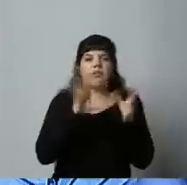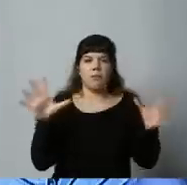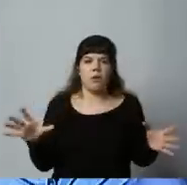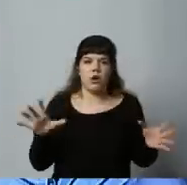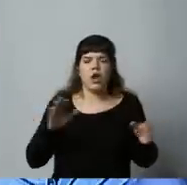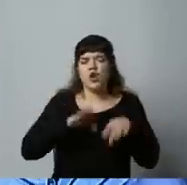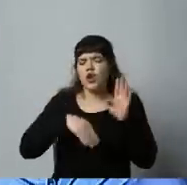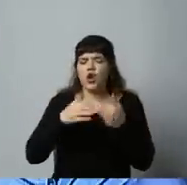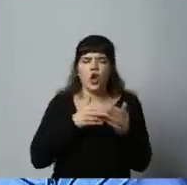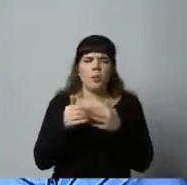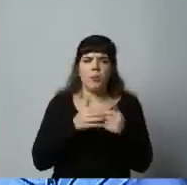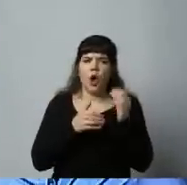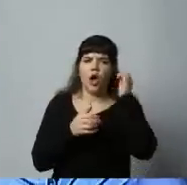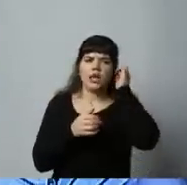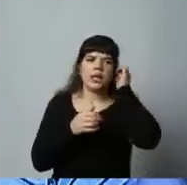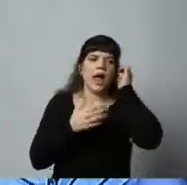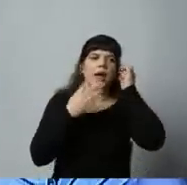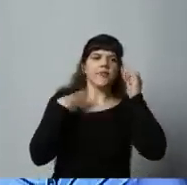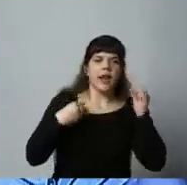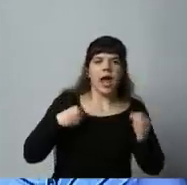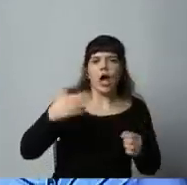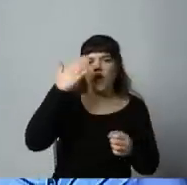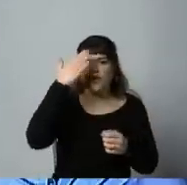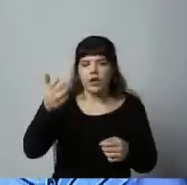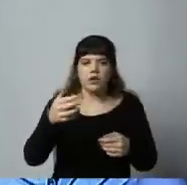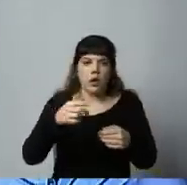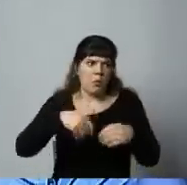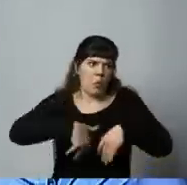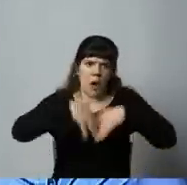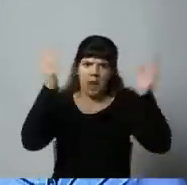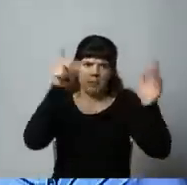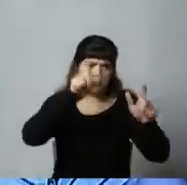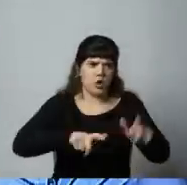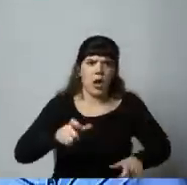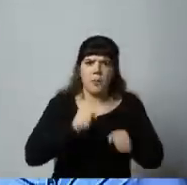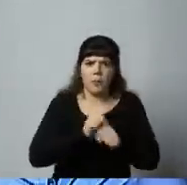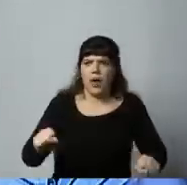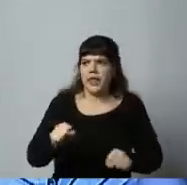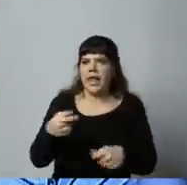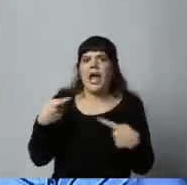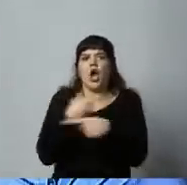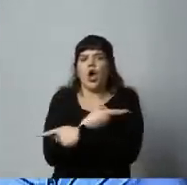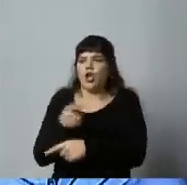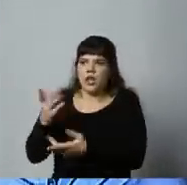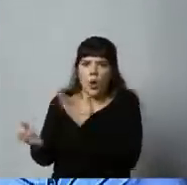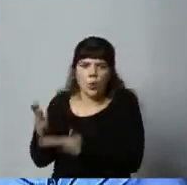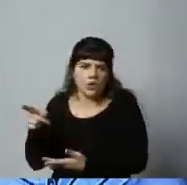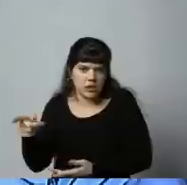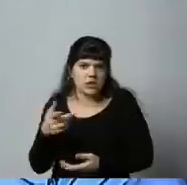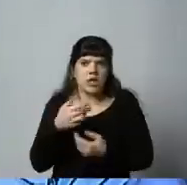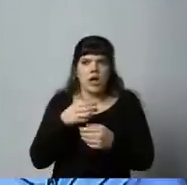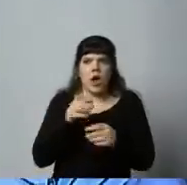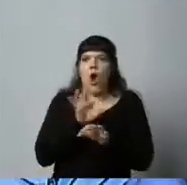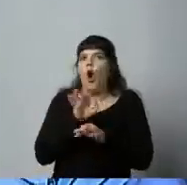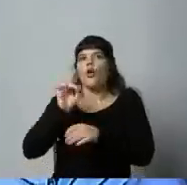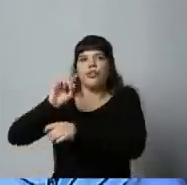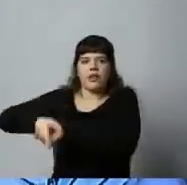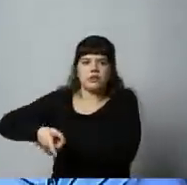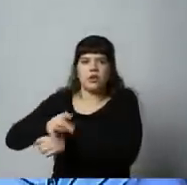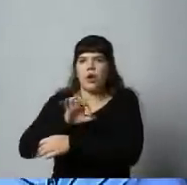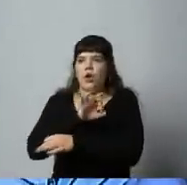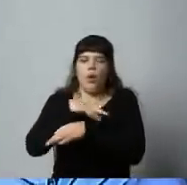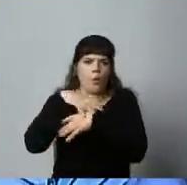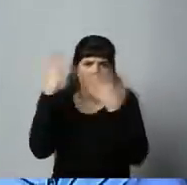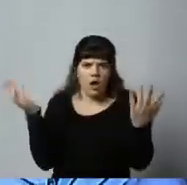posiciones políticas porque cualquier persona puede estar A favor o en contra un fallo judicial o incluso de una decisión de la justicia aunque no sea un fallo como una